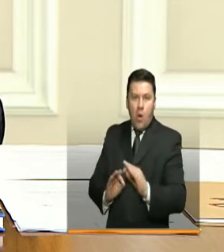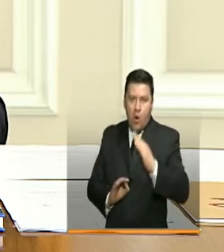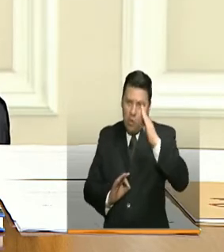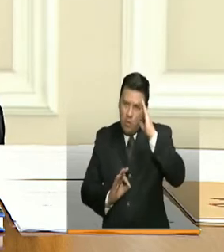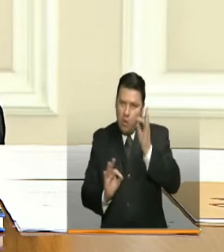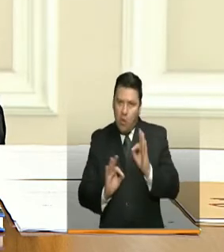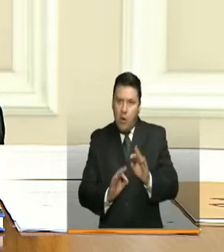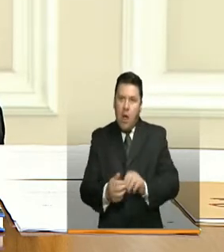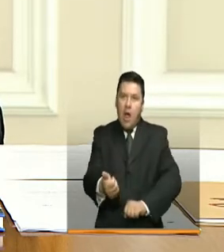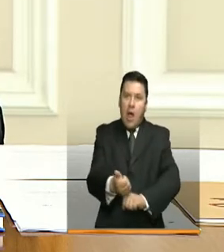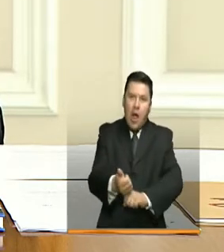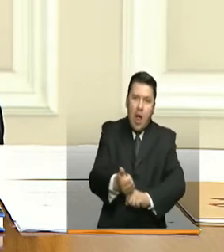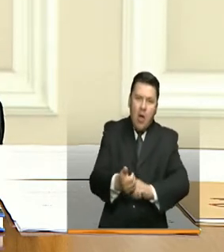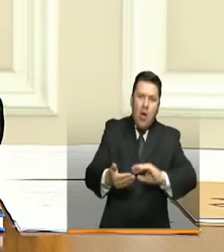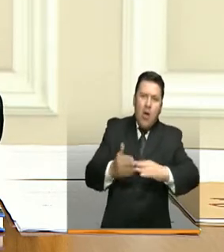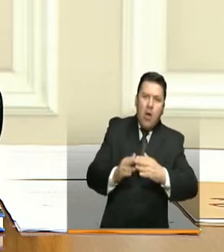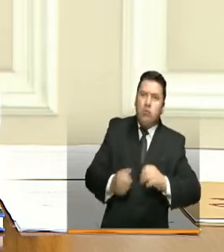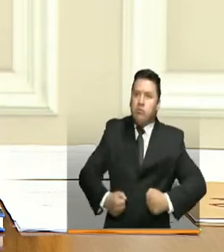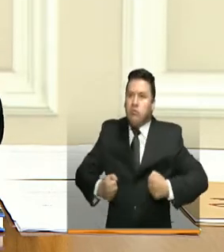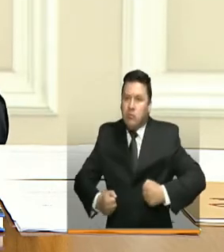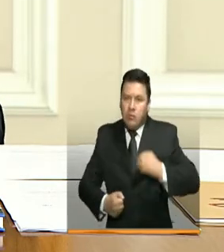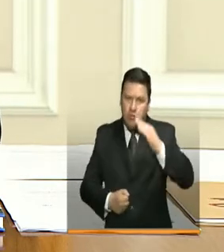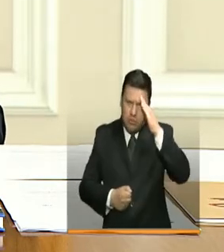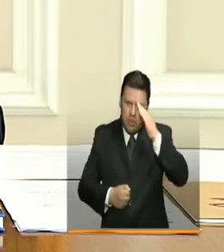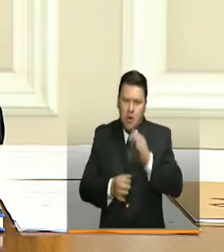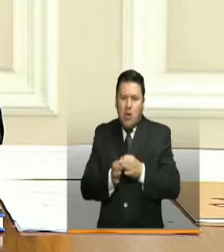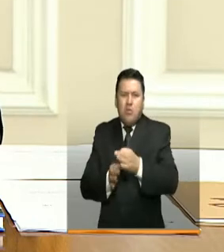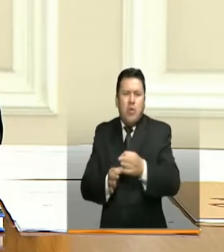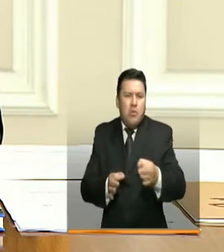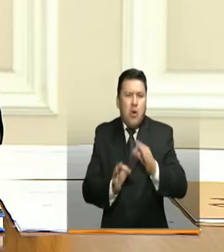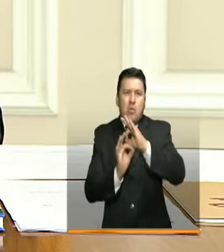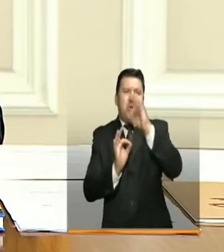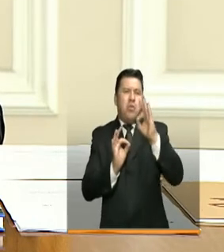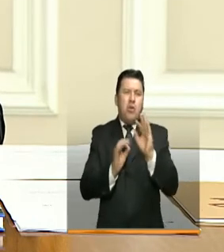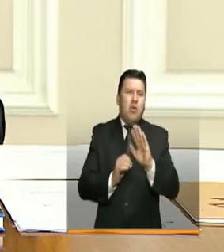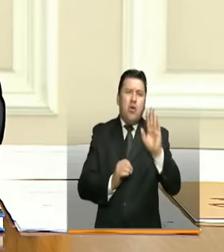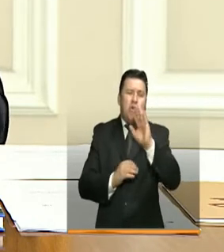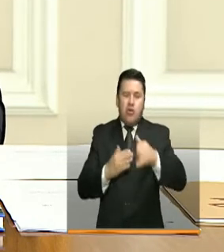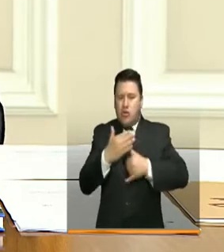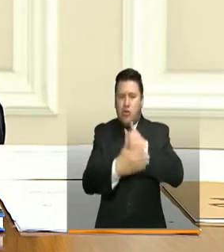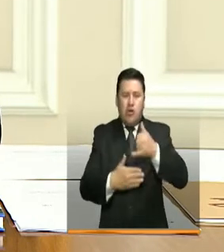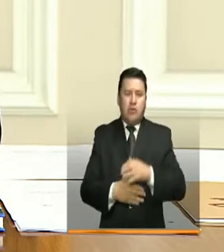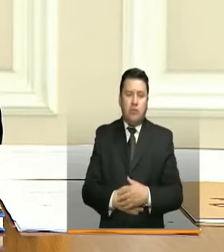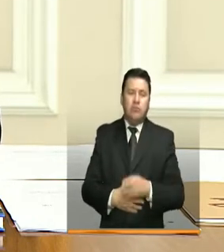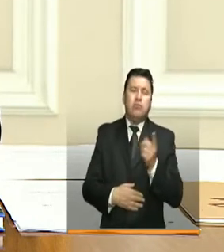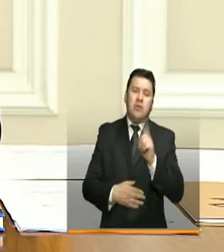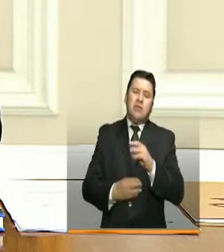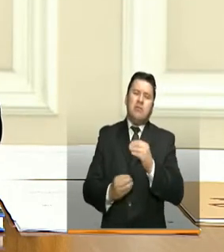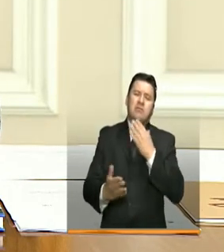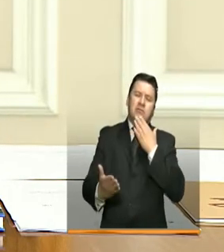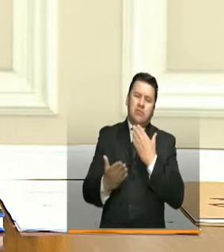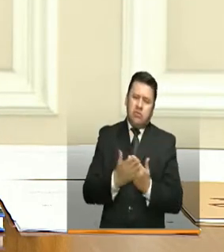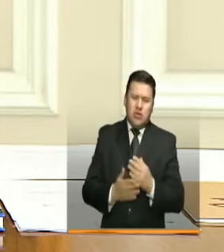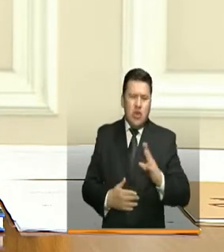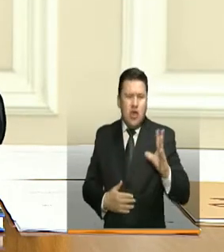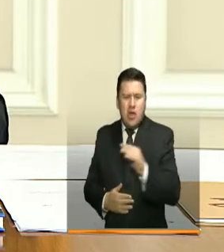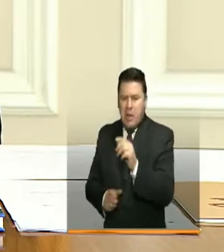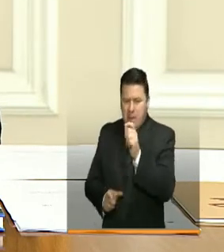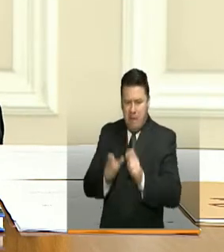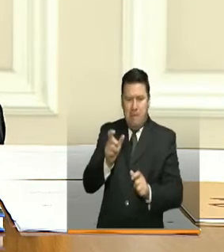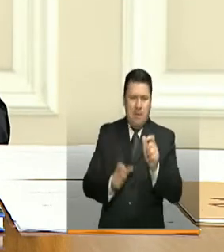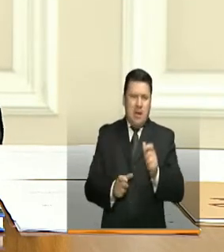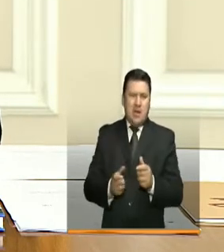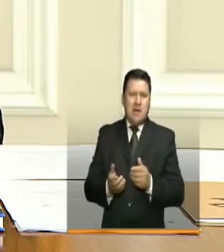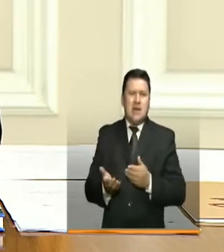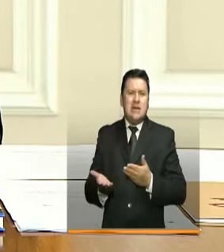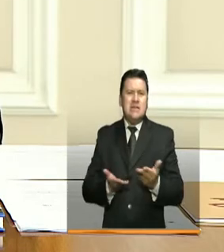gran cadena de apoyo a los comunitarios y a las poblaciones más vulnerables. Quiero también agradecerle a todo el personal de los